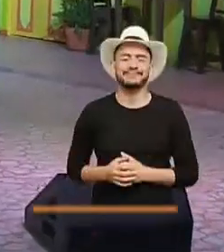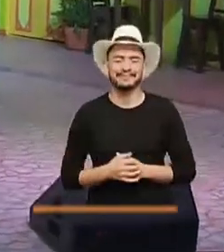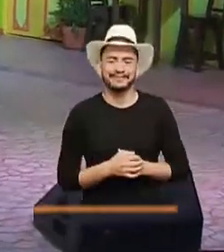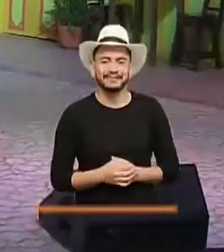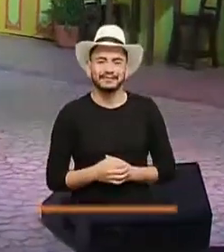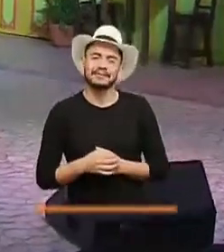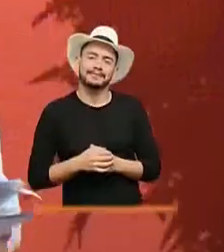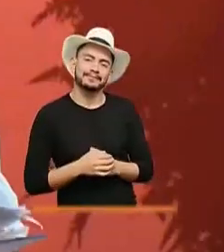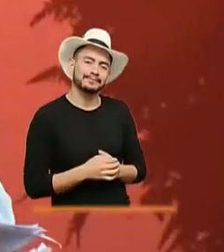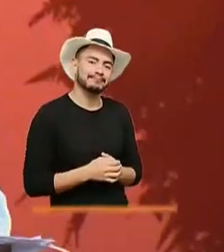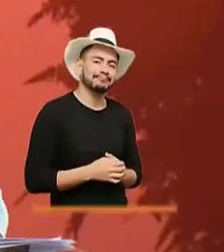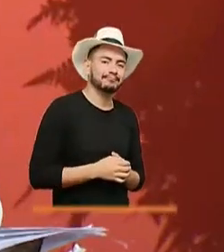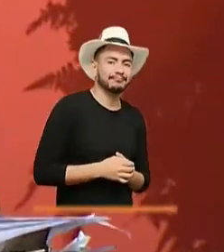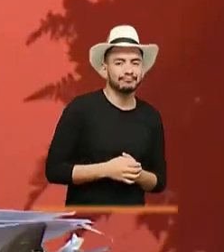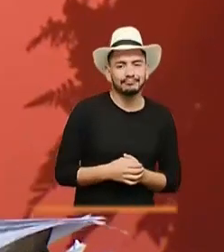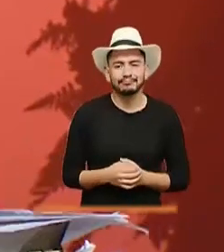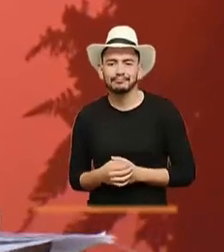La controversia.